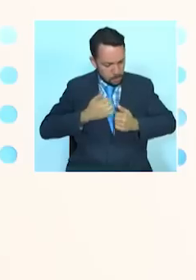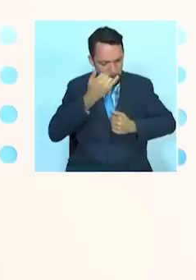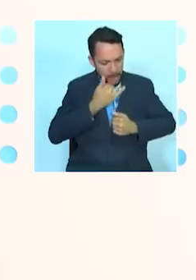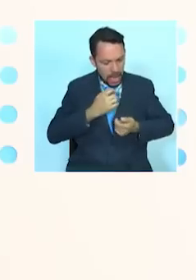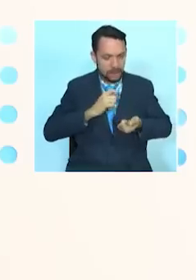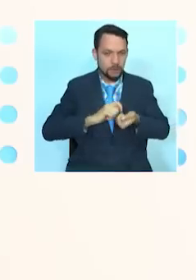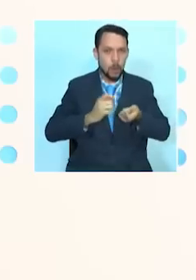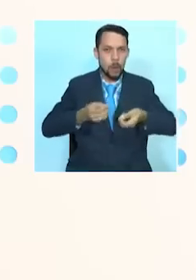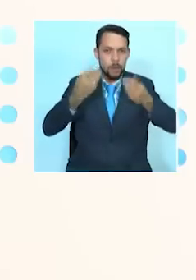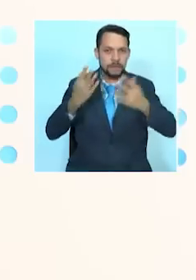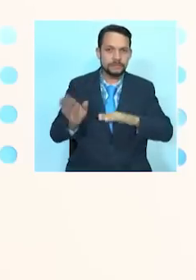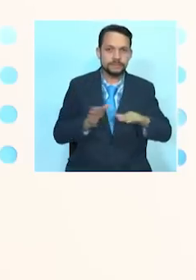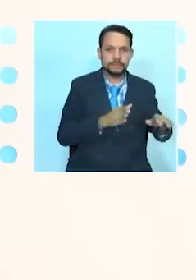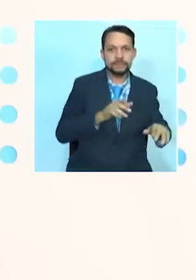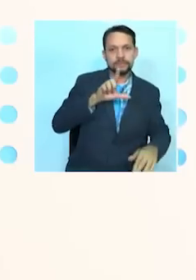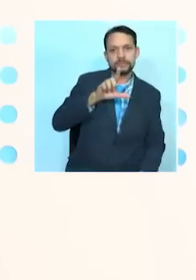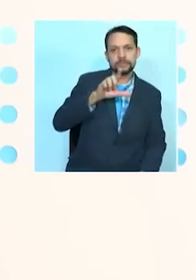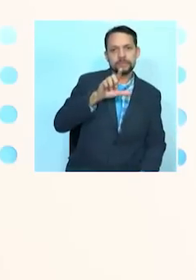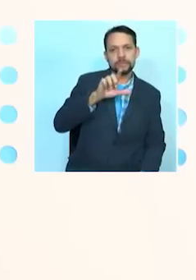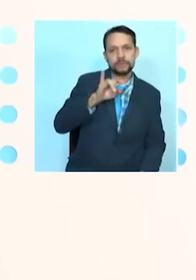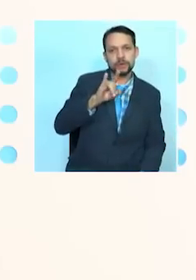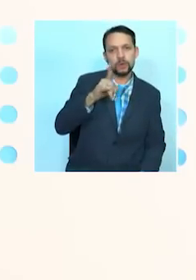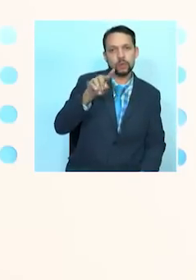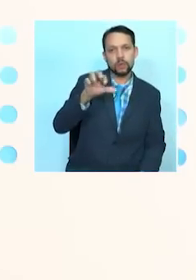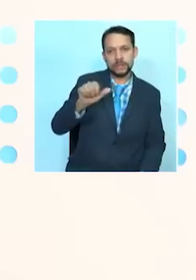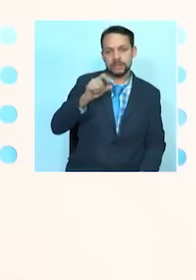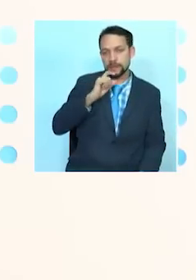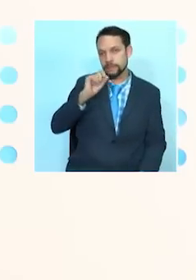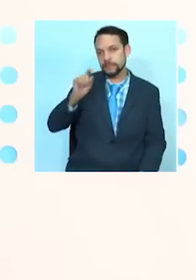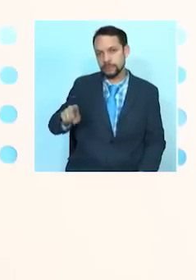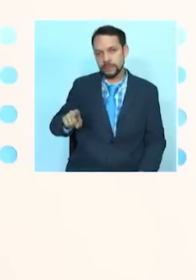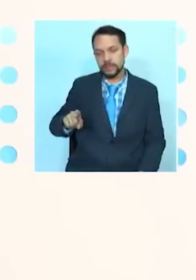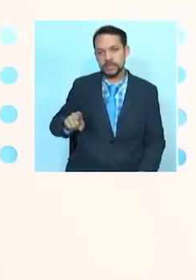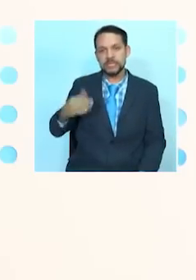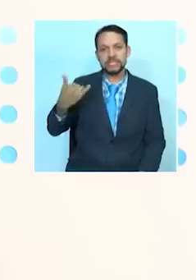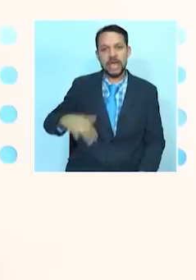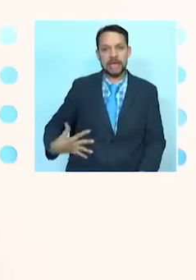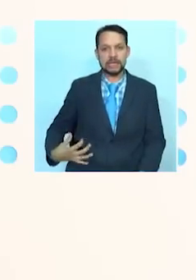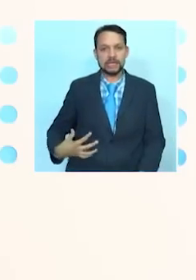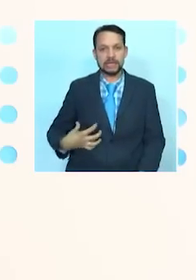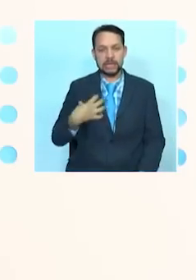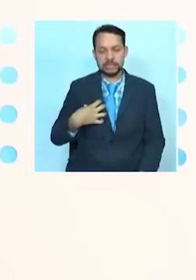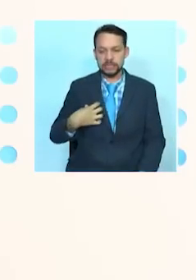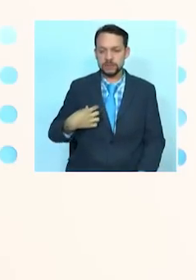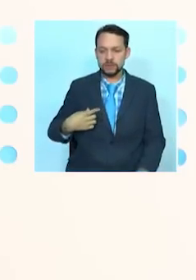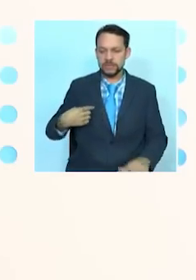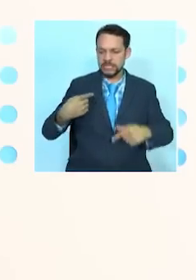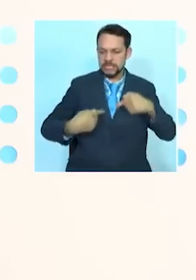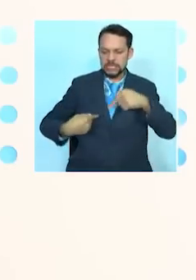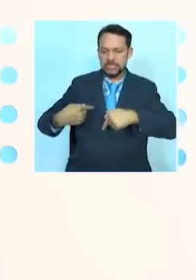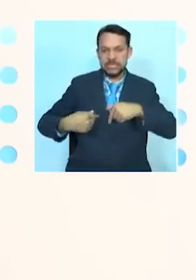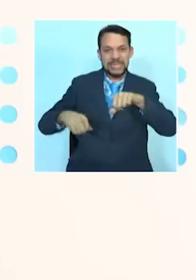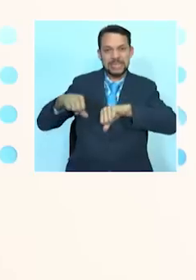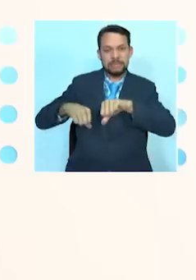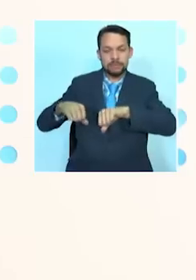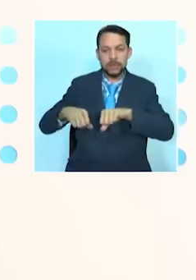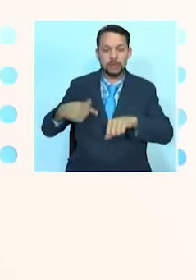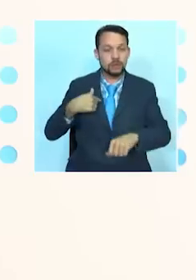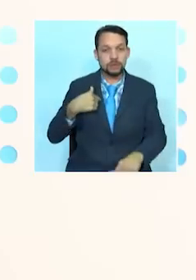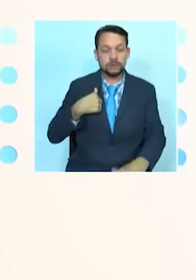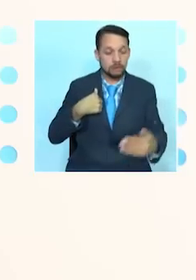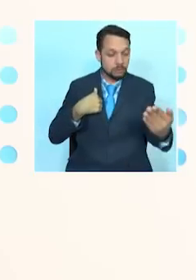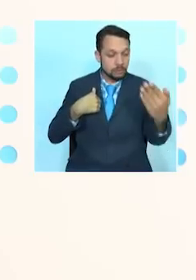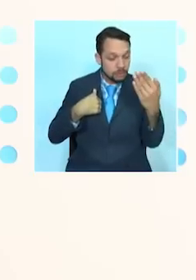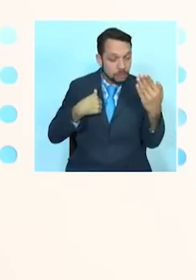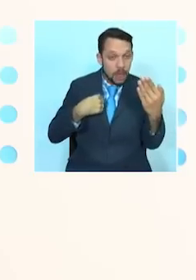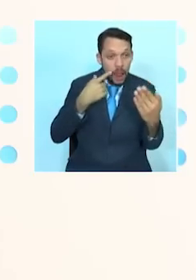Doctor buenas noches estoy en un proceso de quimioterapia llevo dos quimios y empecé a perder la vista ya no veo a lo lejos veo